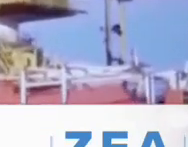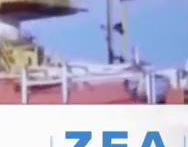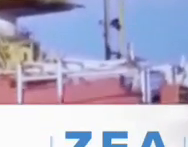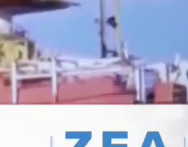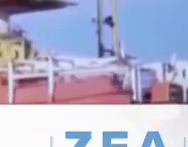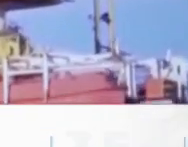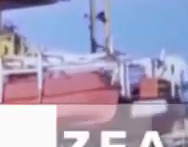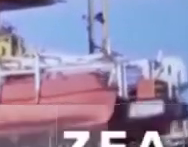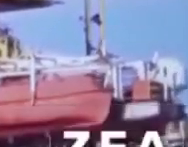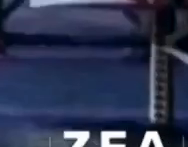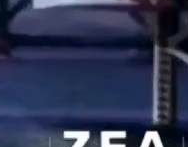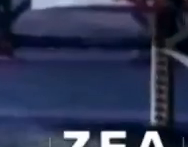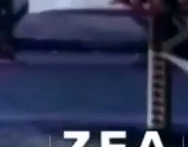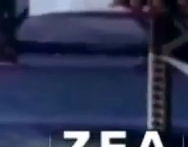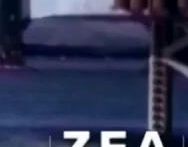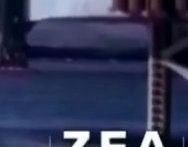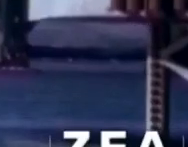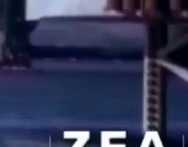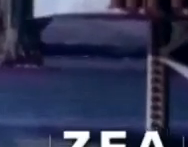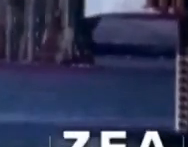de la negativa de México.